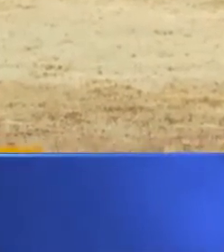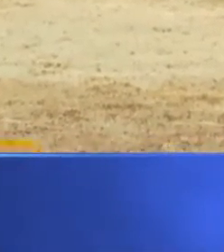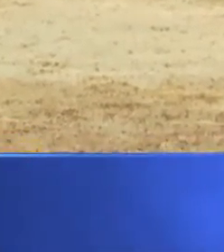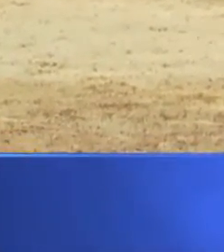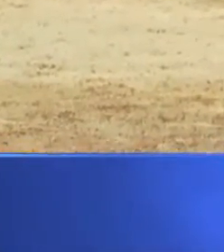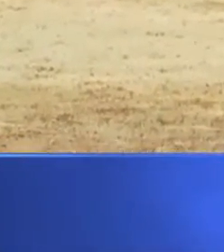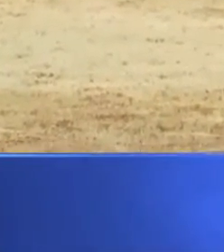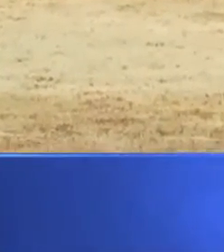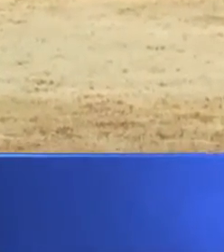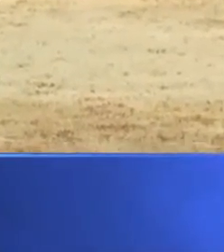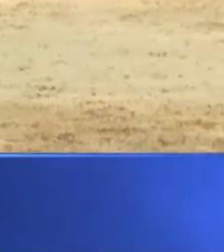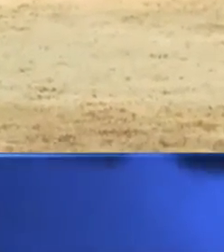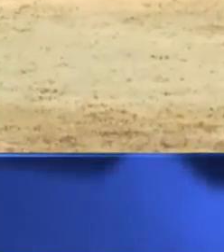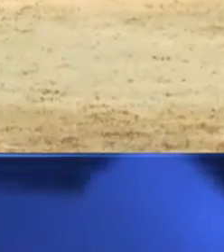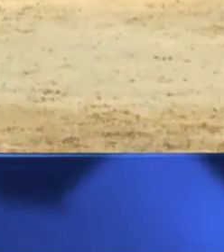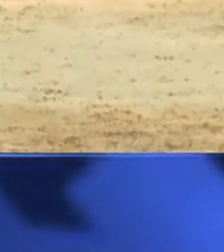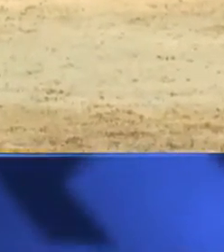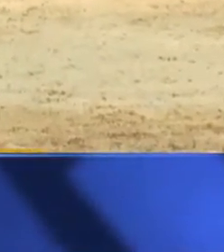regresamos